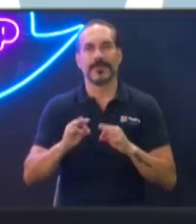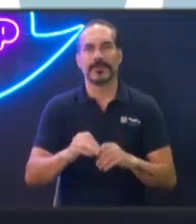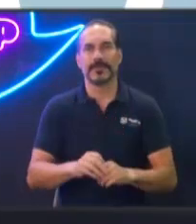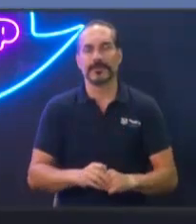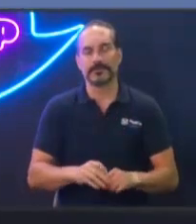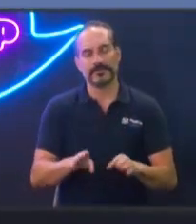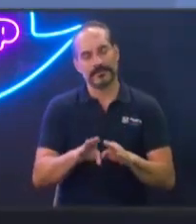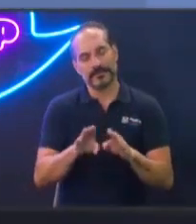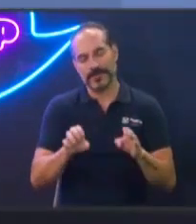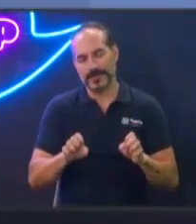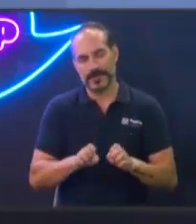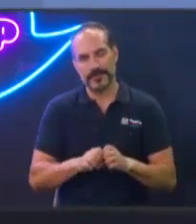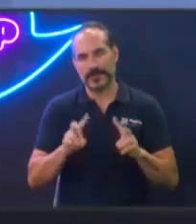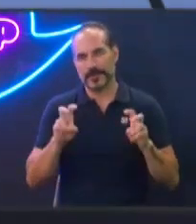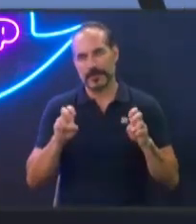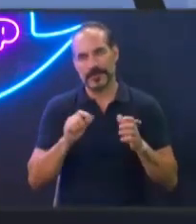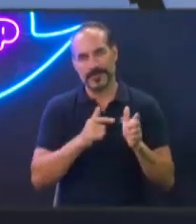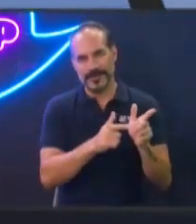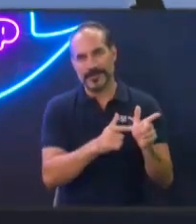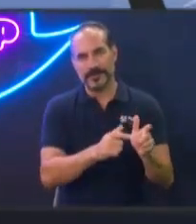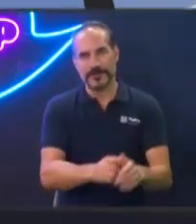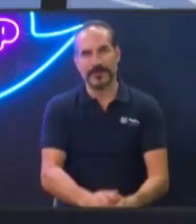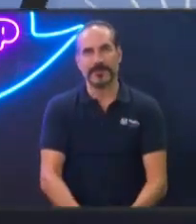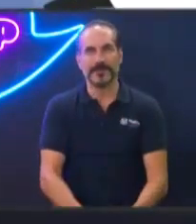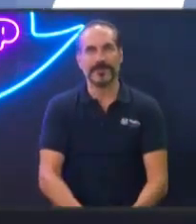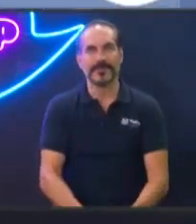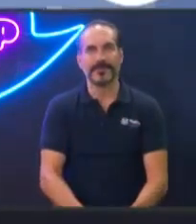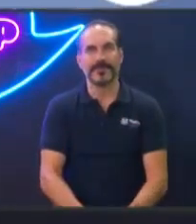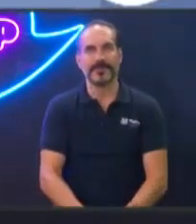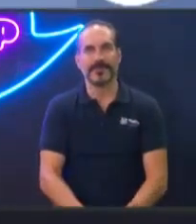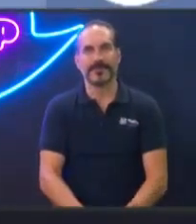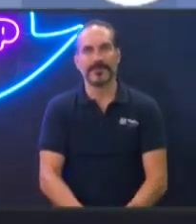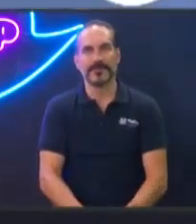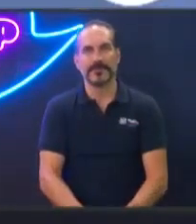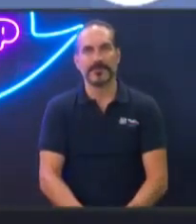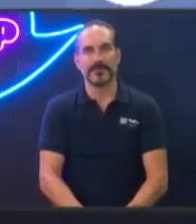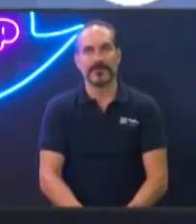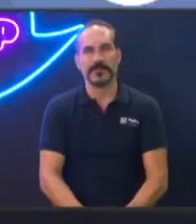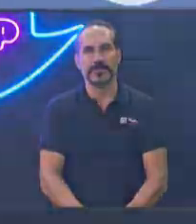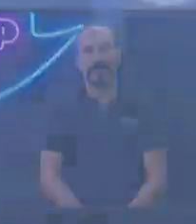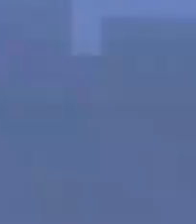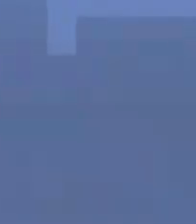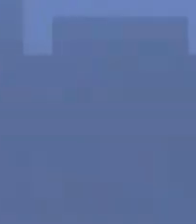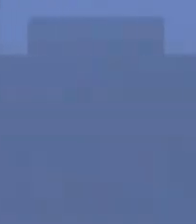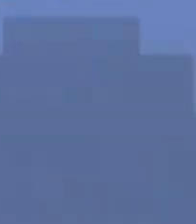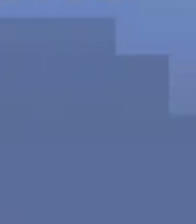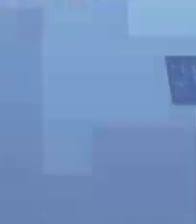este tipo de temas continuamos en abran cancha amigos